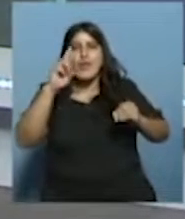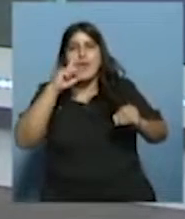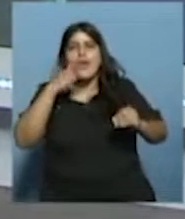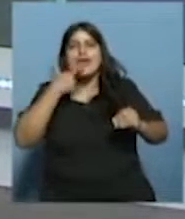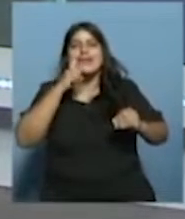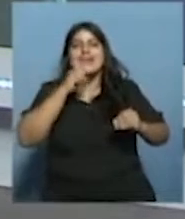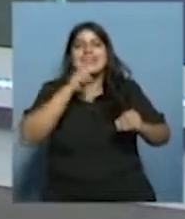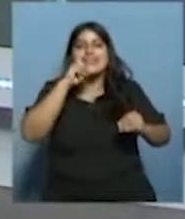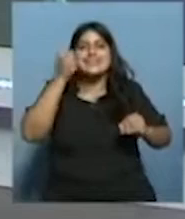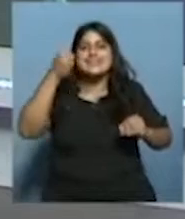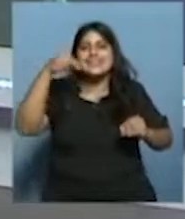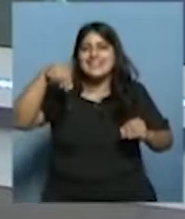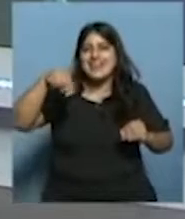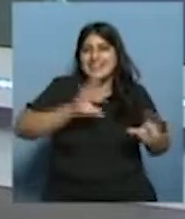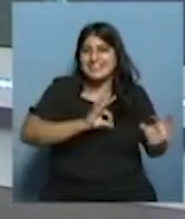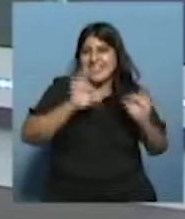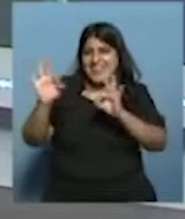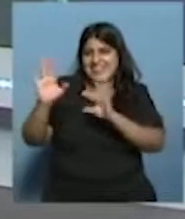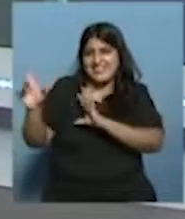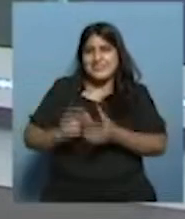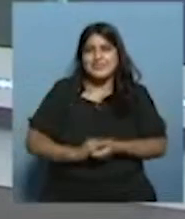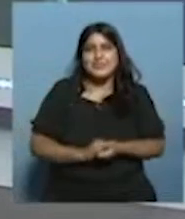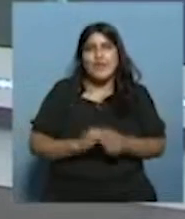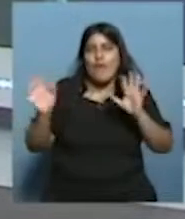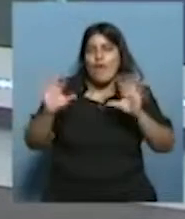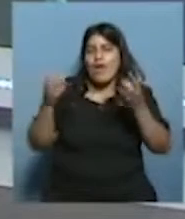Cristian Mamani. ¿Cómo te va, Cristian? Muy buenas tardes.